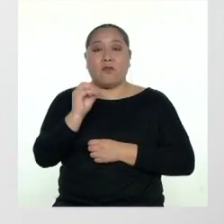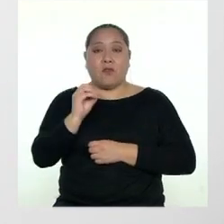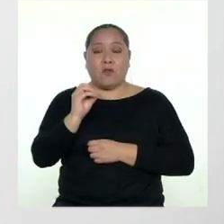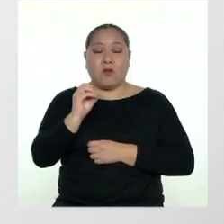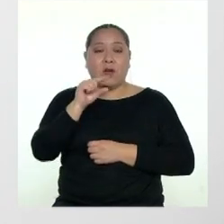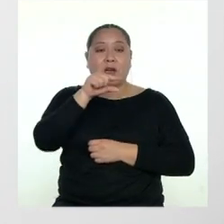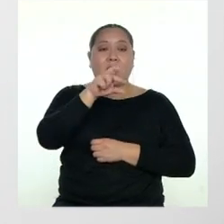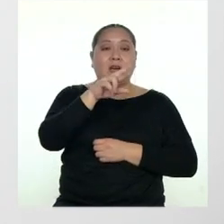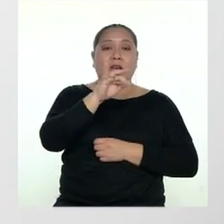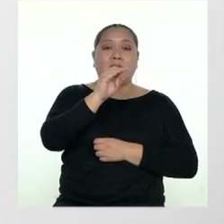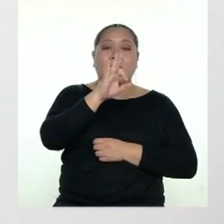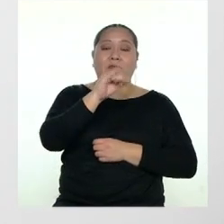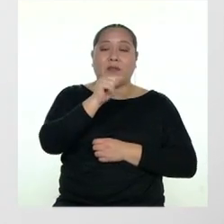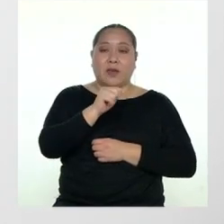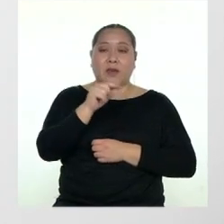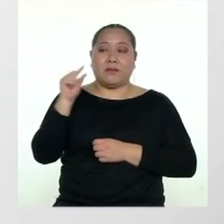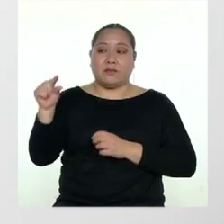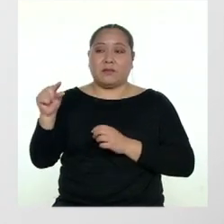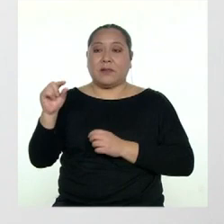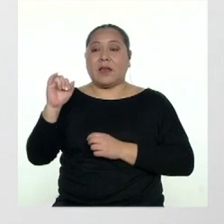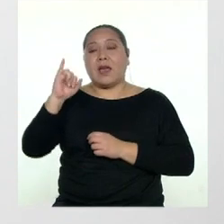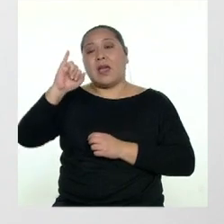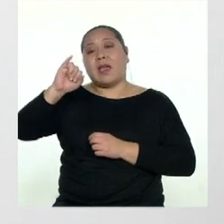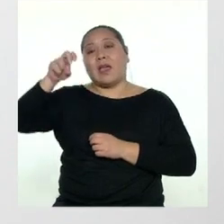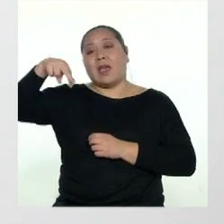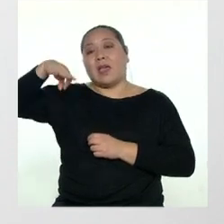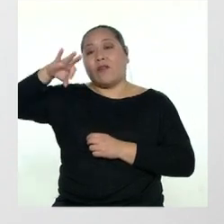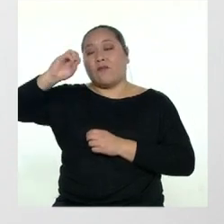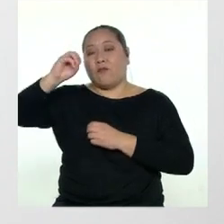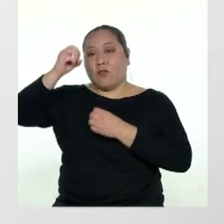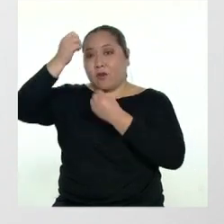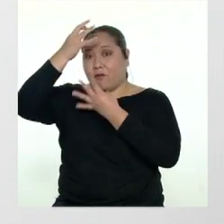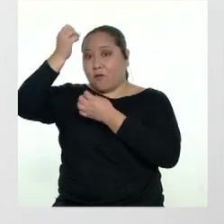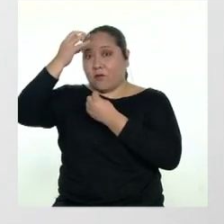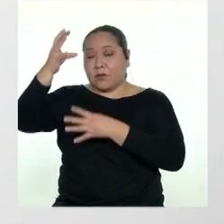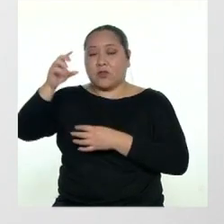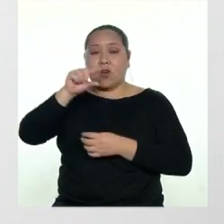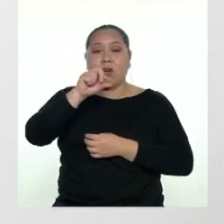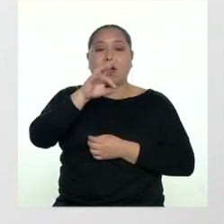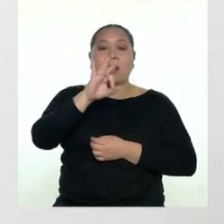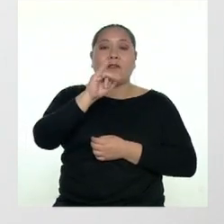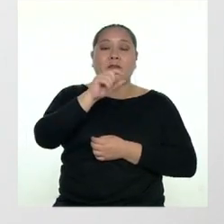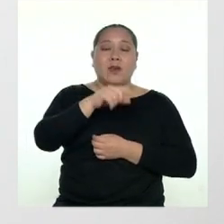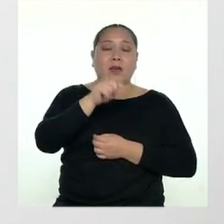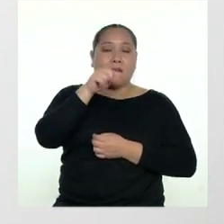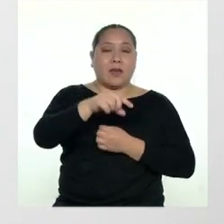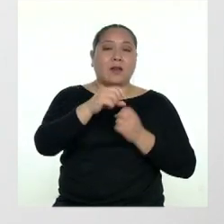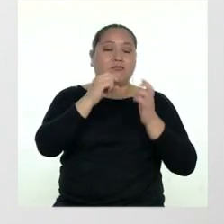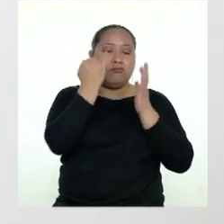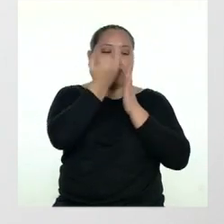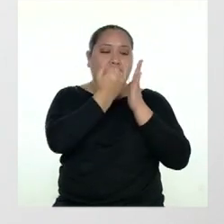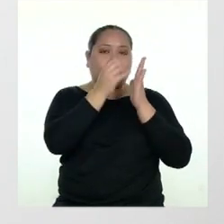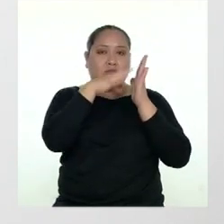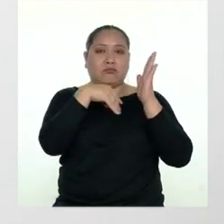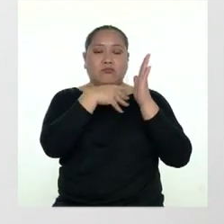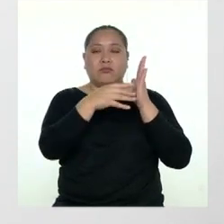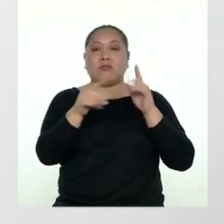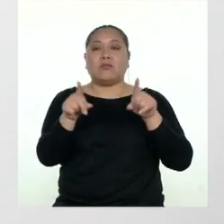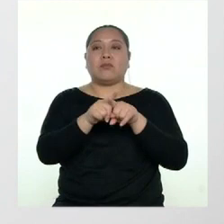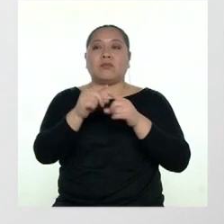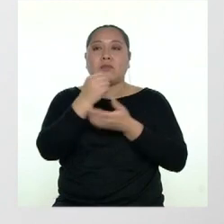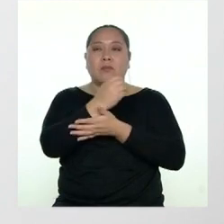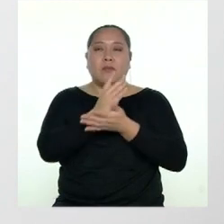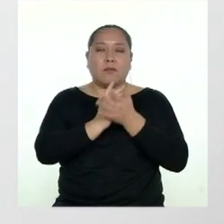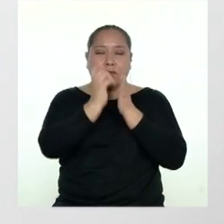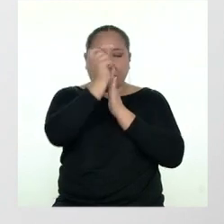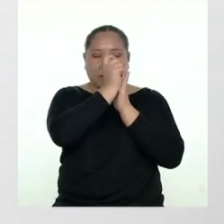vemos que hace referencia a las palabras información y gráficos. Como hemos visto, también hay un componente escrito, aunque no en